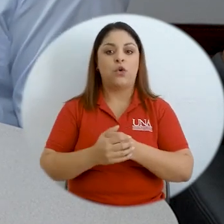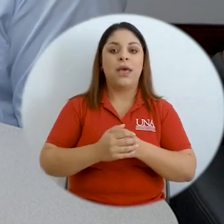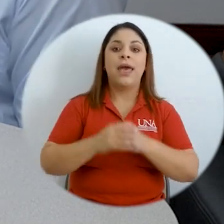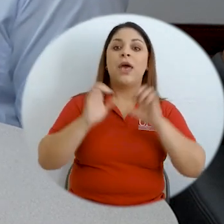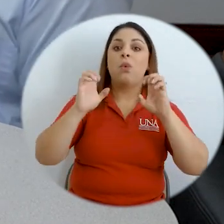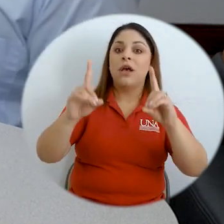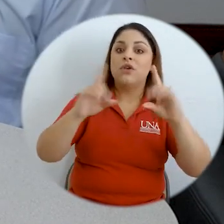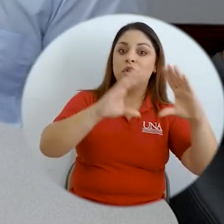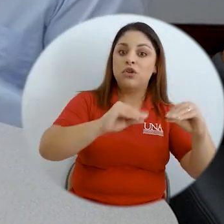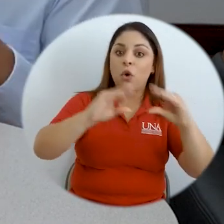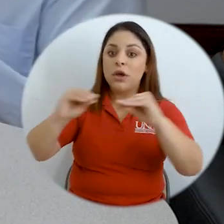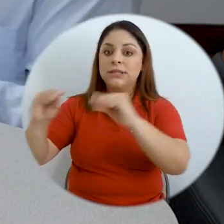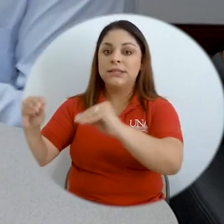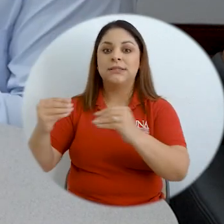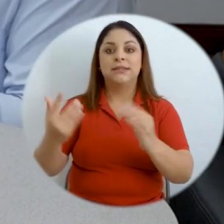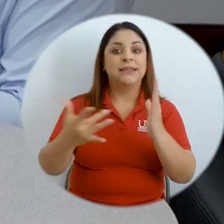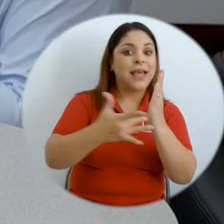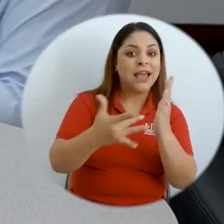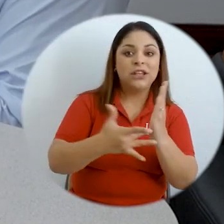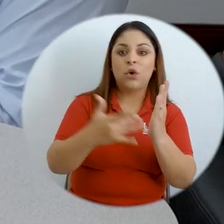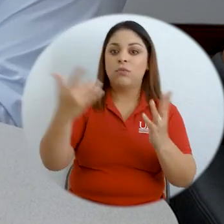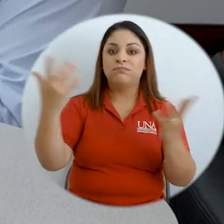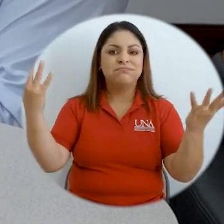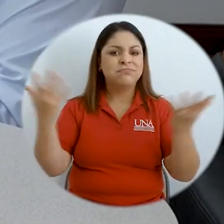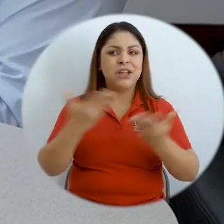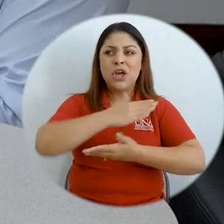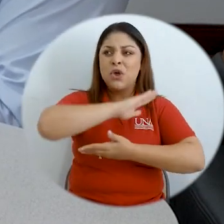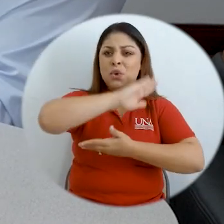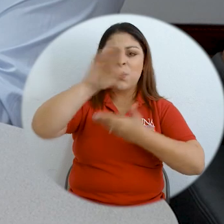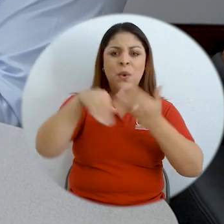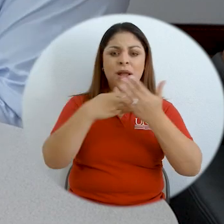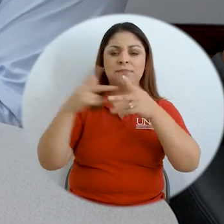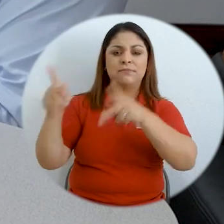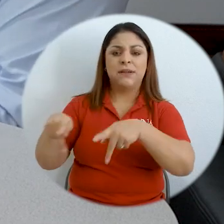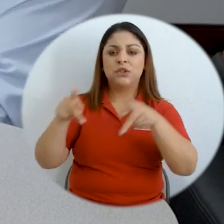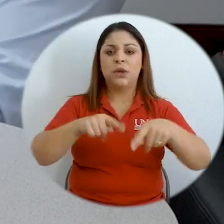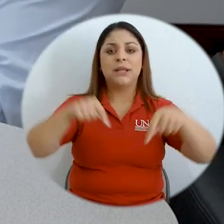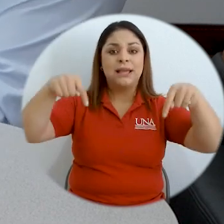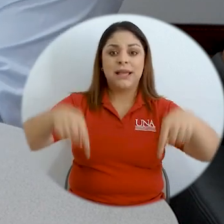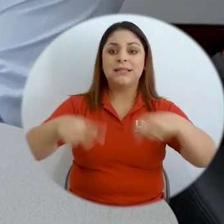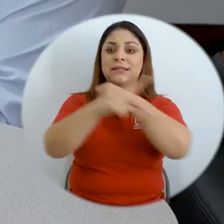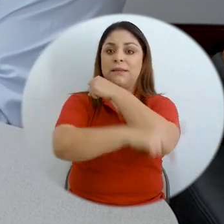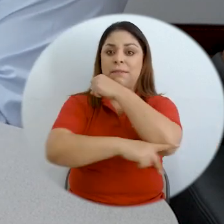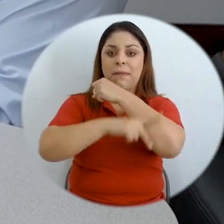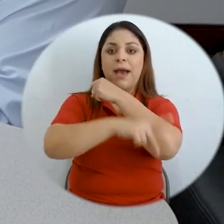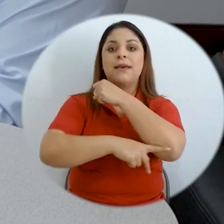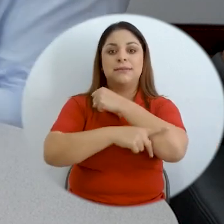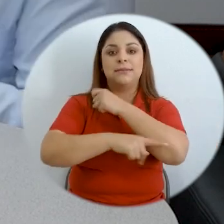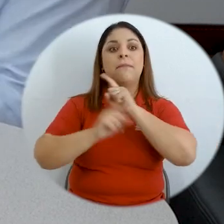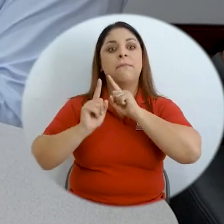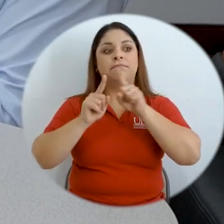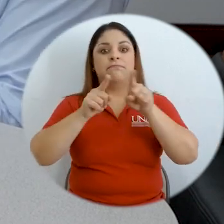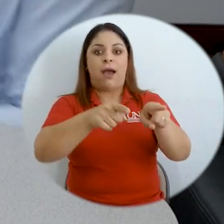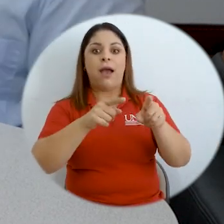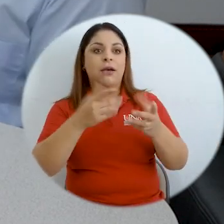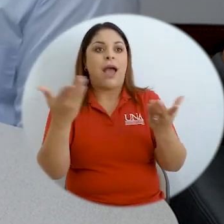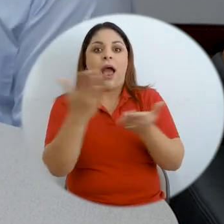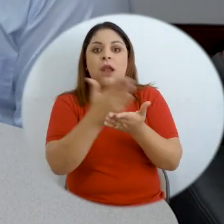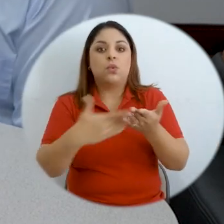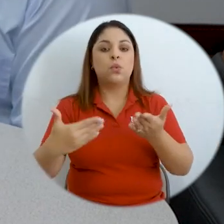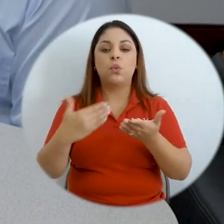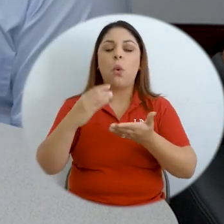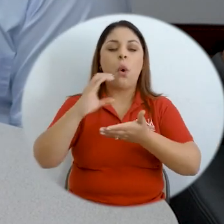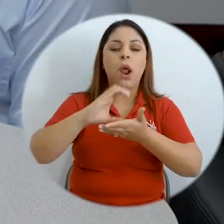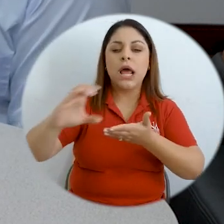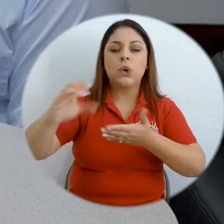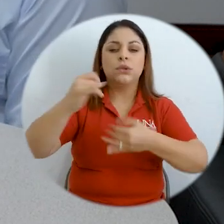la educación nocturna, en fin, es pensando en todas las personas de este país que están vinculadas con la educación. Es un llamado nacional realmente.